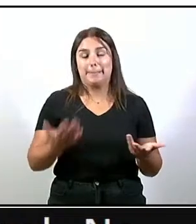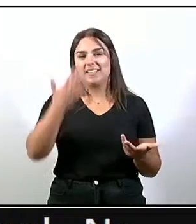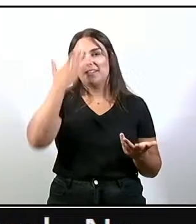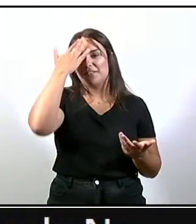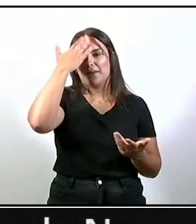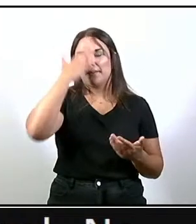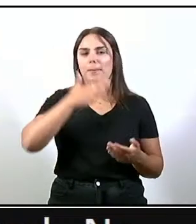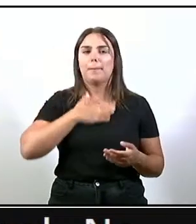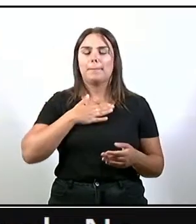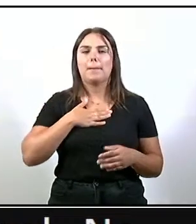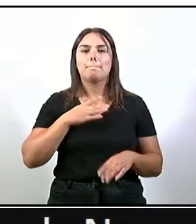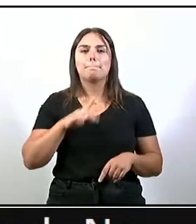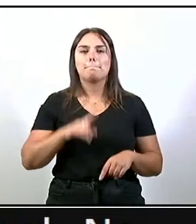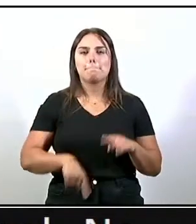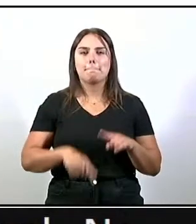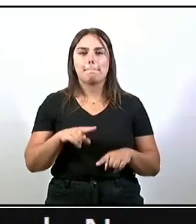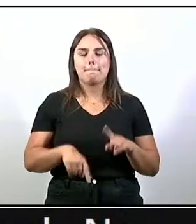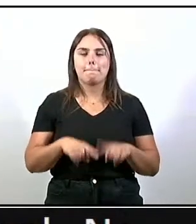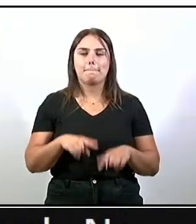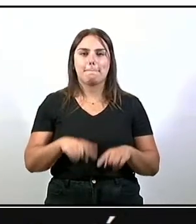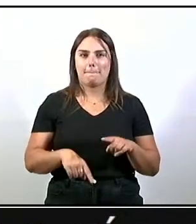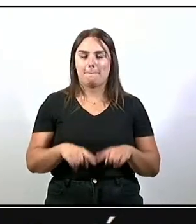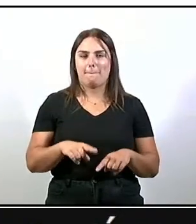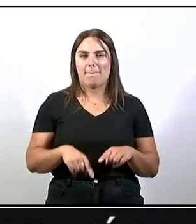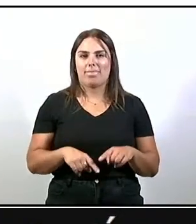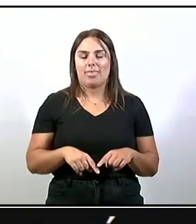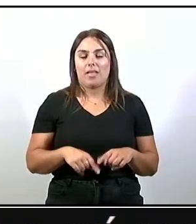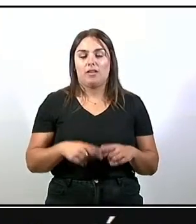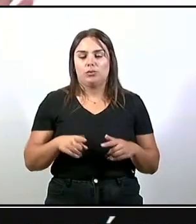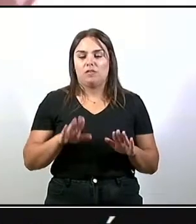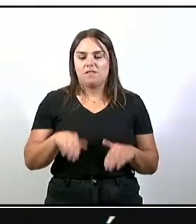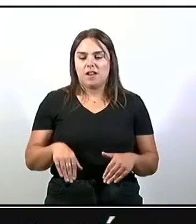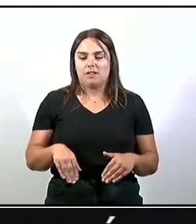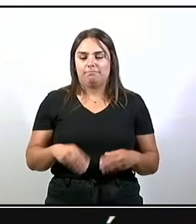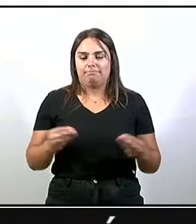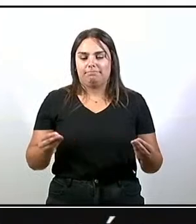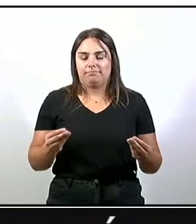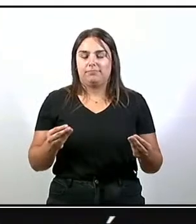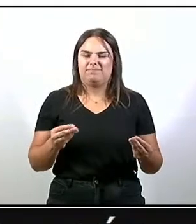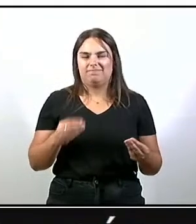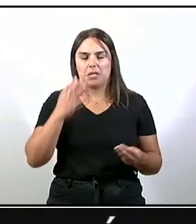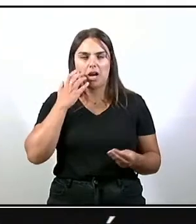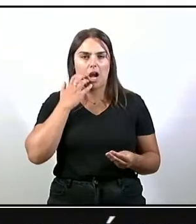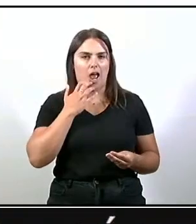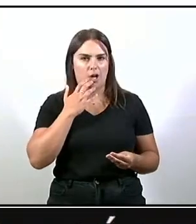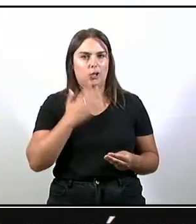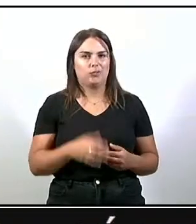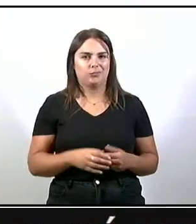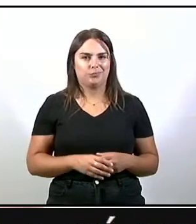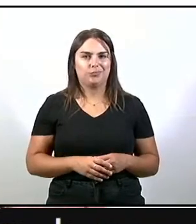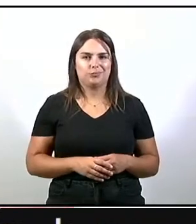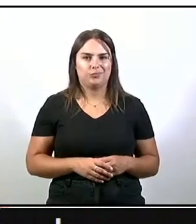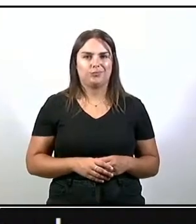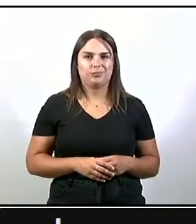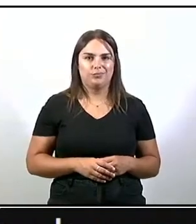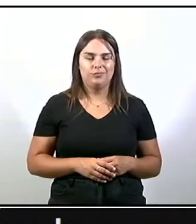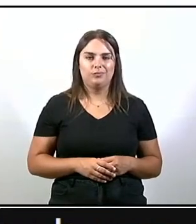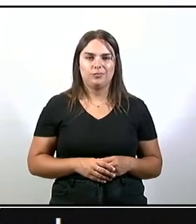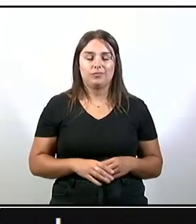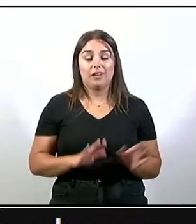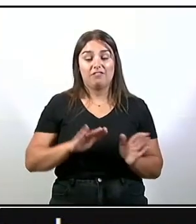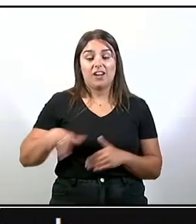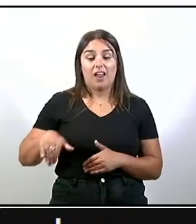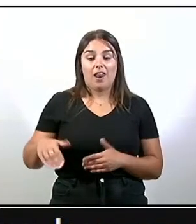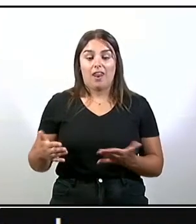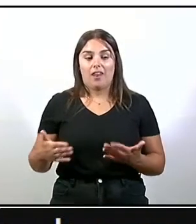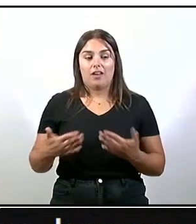función de según para qué los haces valer, me parece un poquito extraño, ¿no? Al final, el